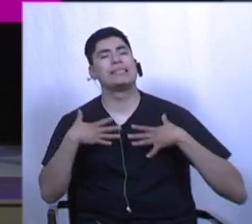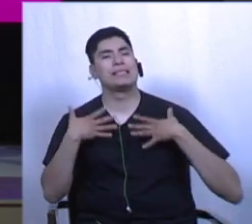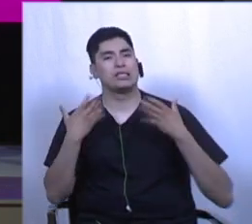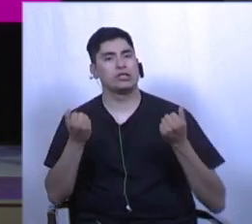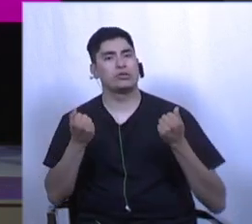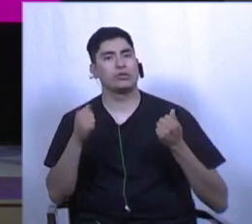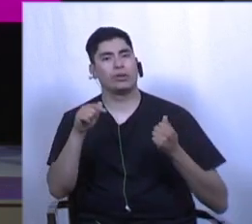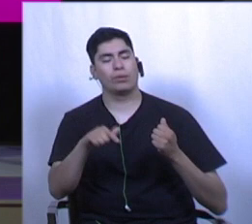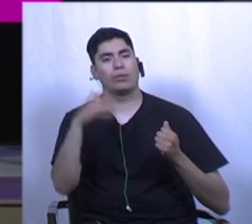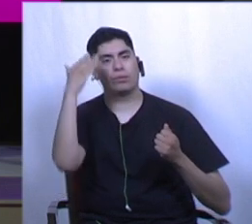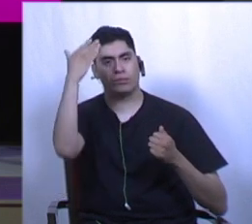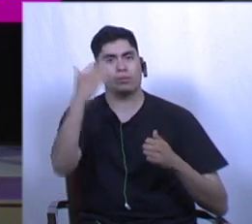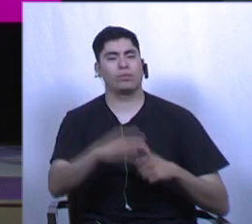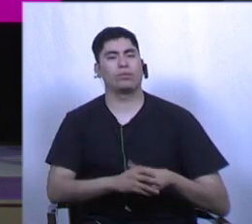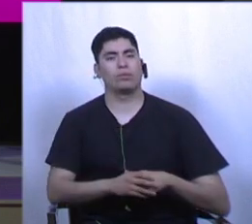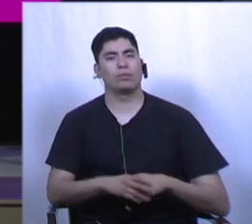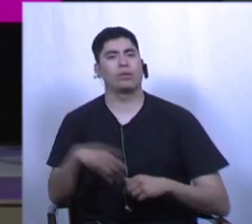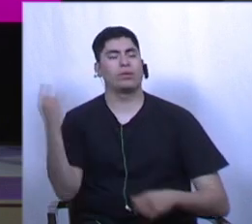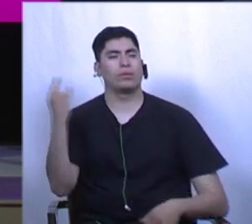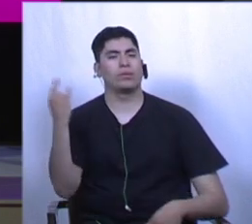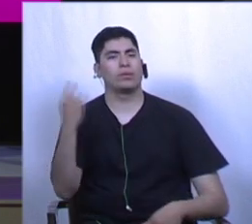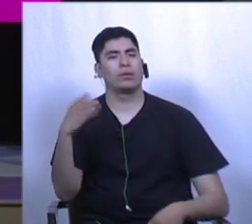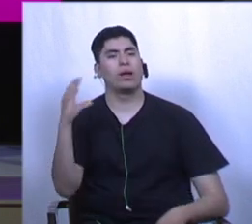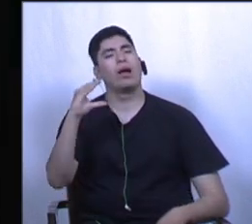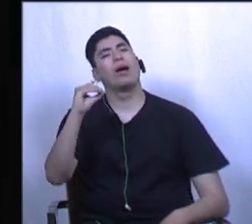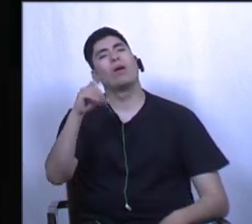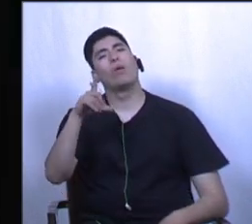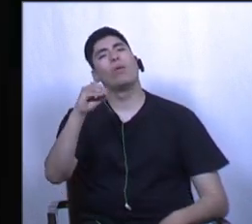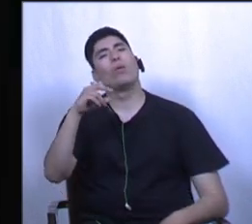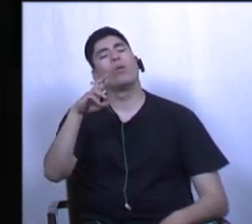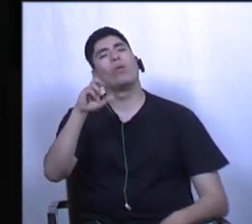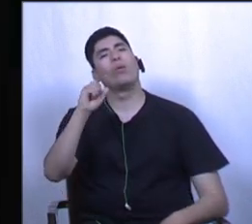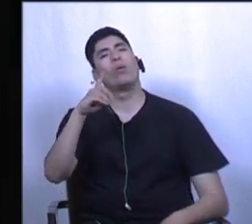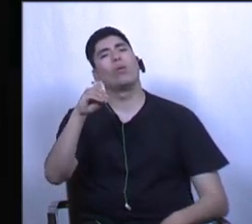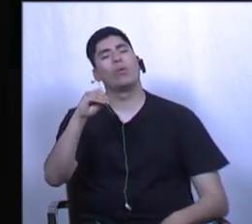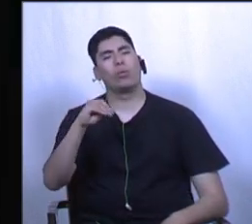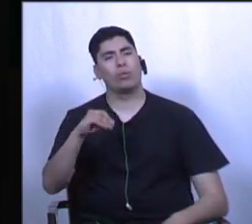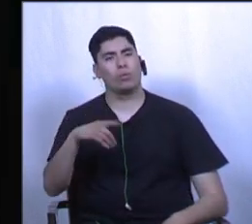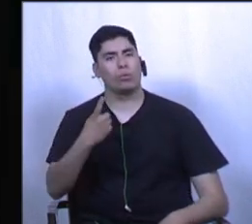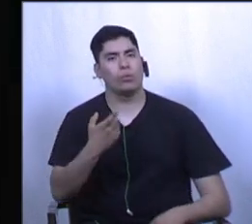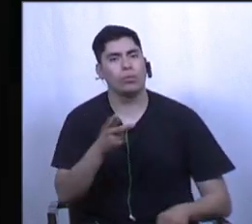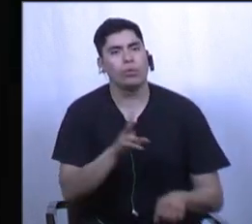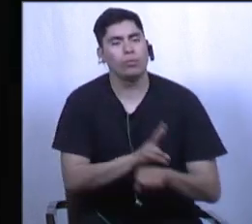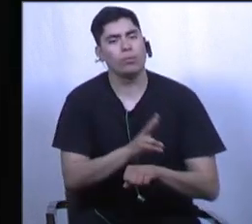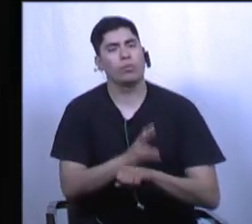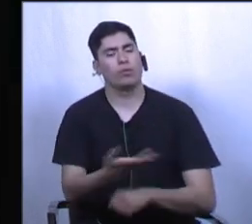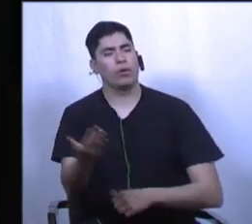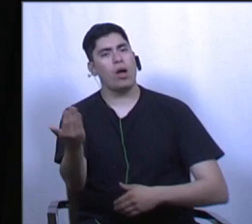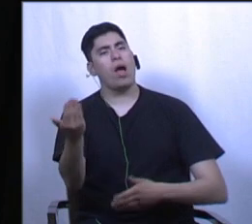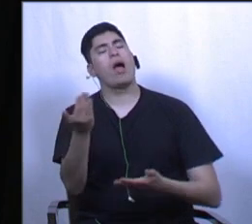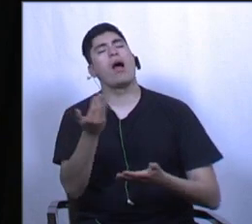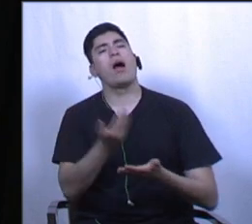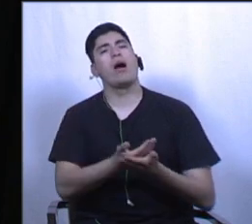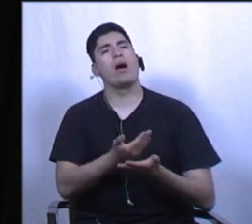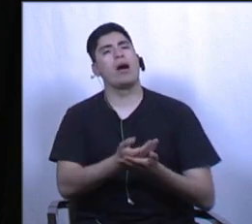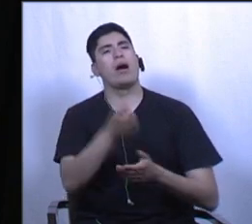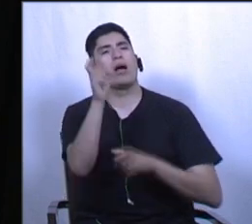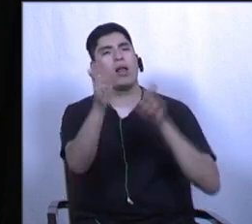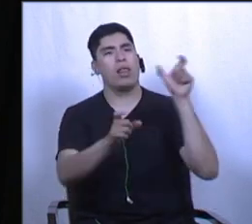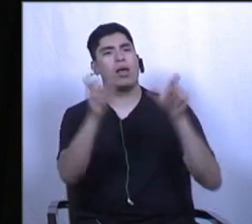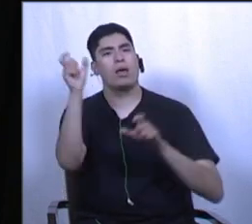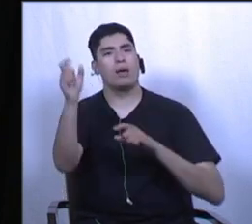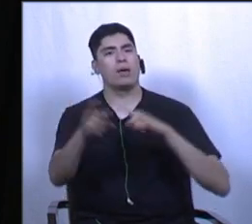día una profesora de la Universidad de Colorado, que incluso como una profesora asistente fue la persona más citada